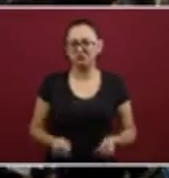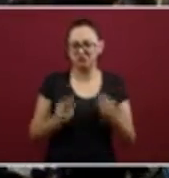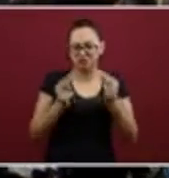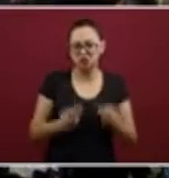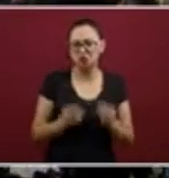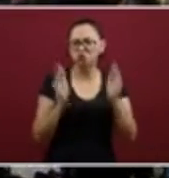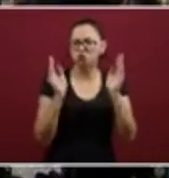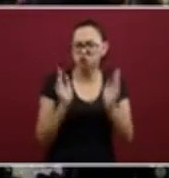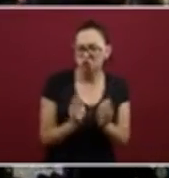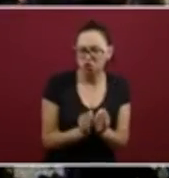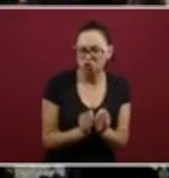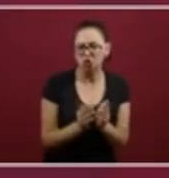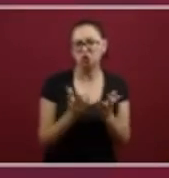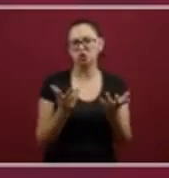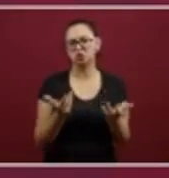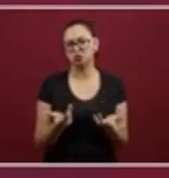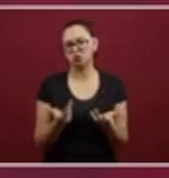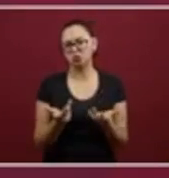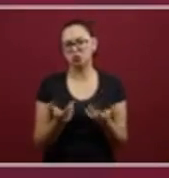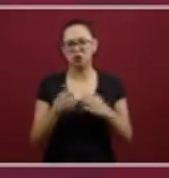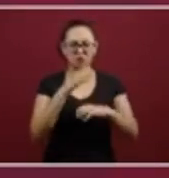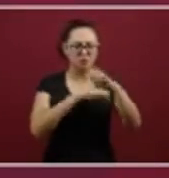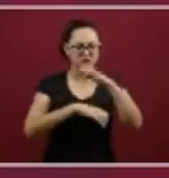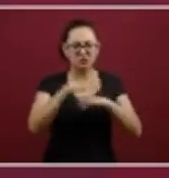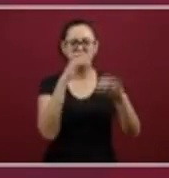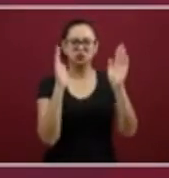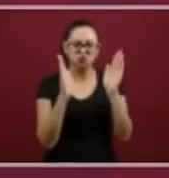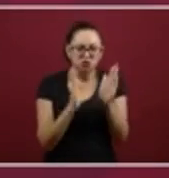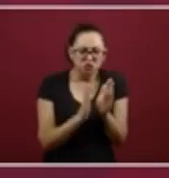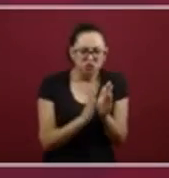comerciantes, pequeños, medianos, empresarios.